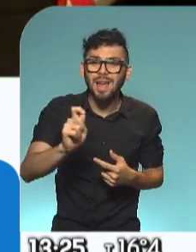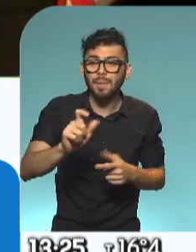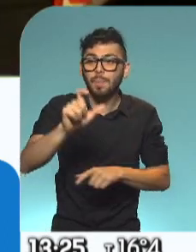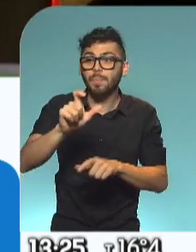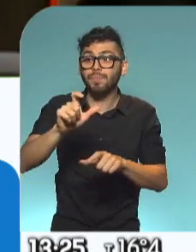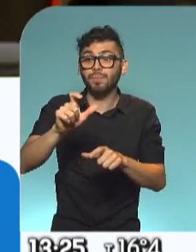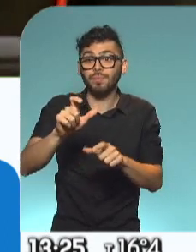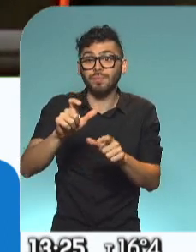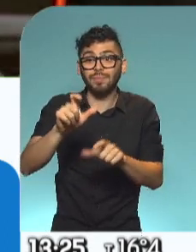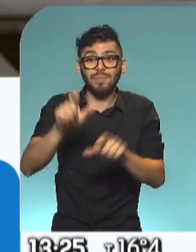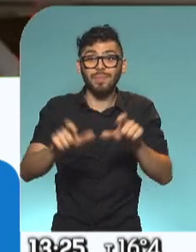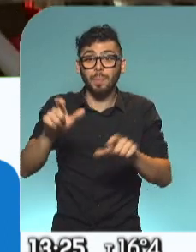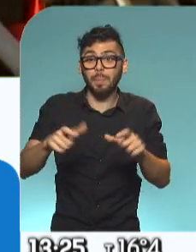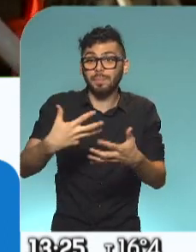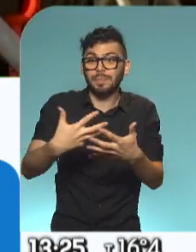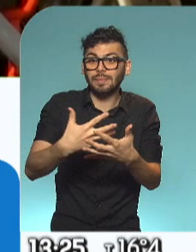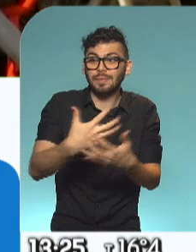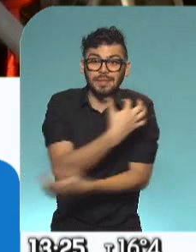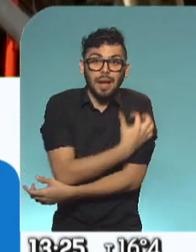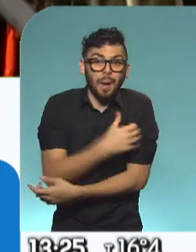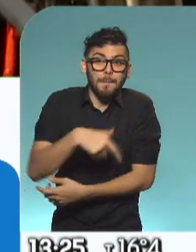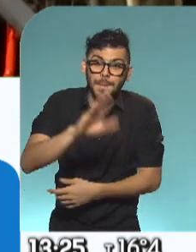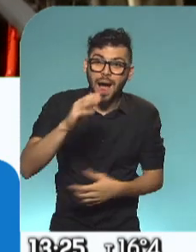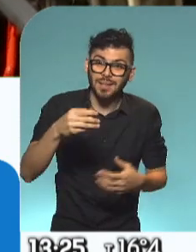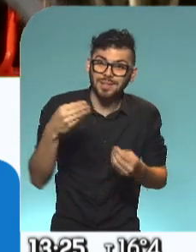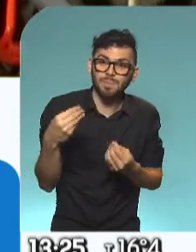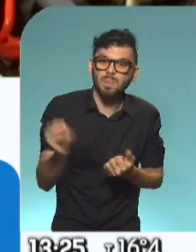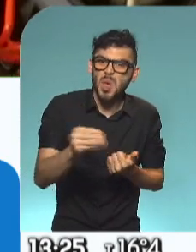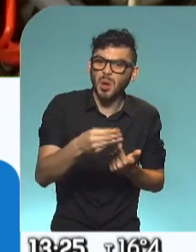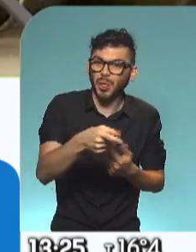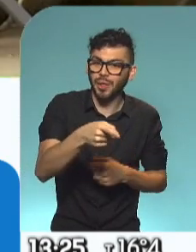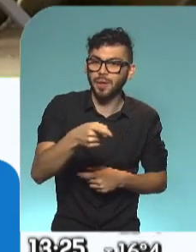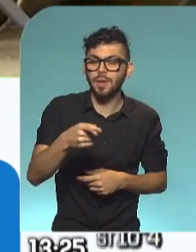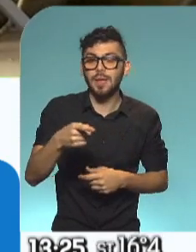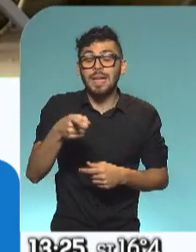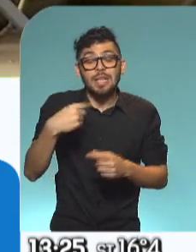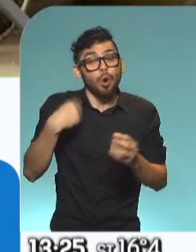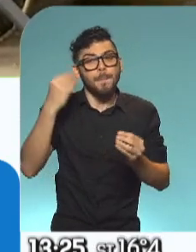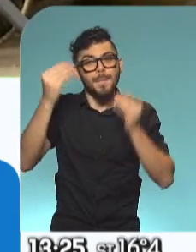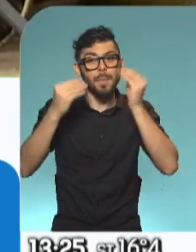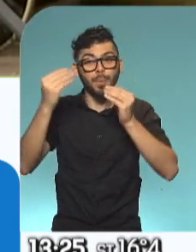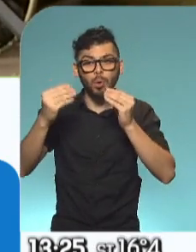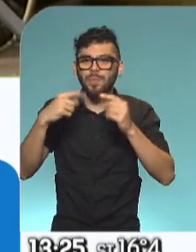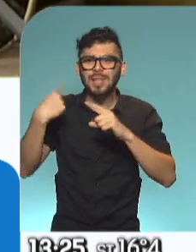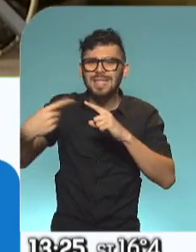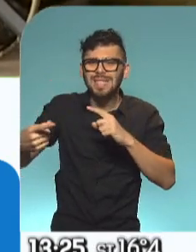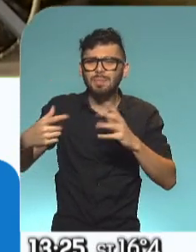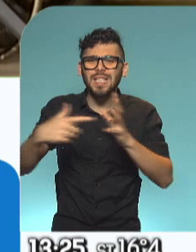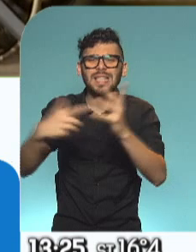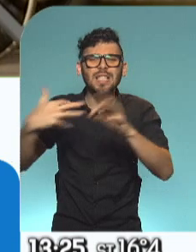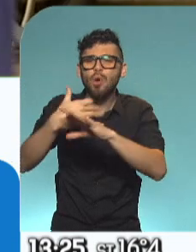etcétera. Entonces eso para mí siempre me preocupa, ¿no? Que cuando hay una crisis en nuestras